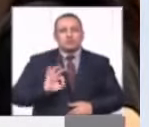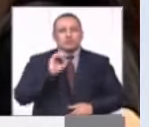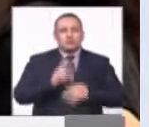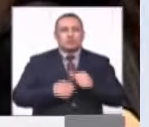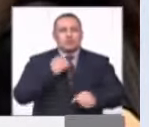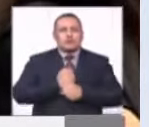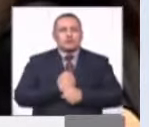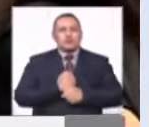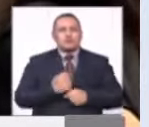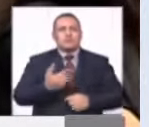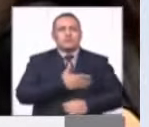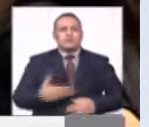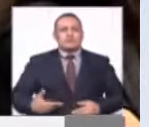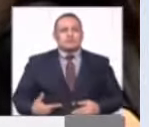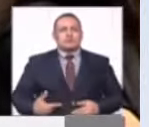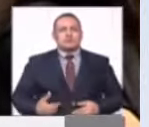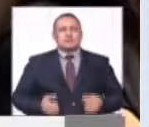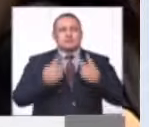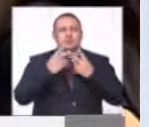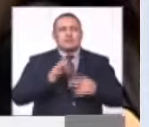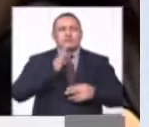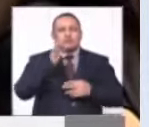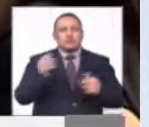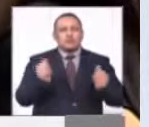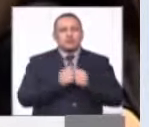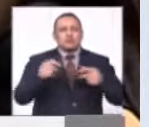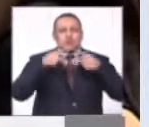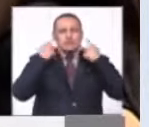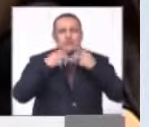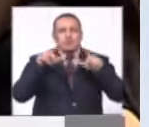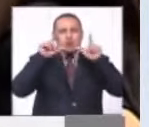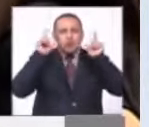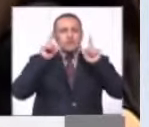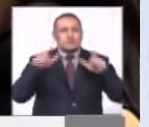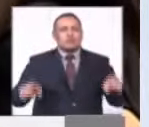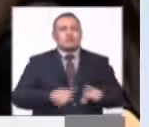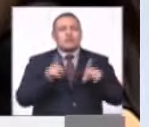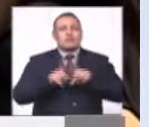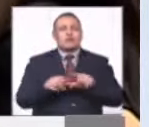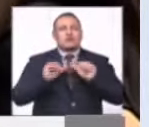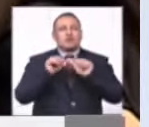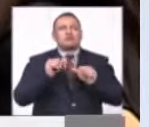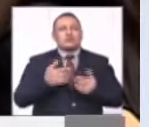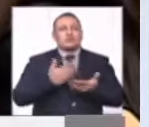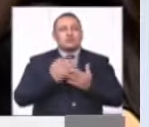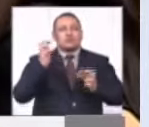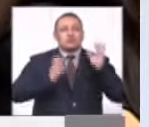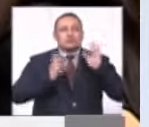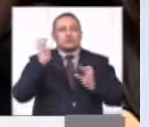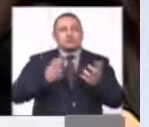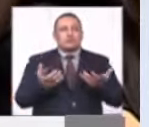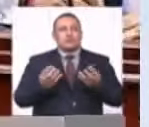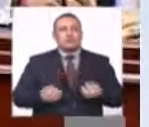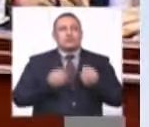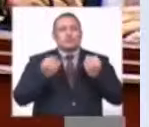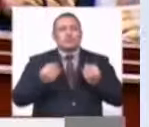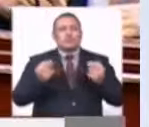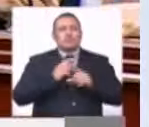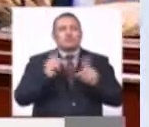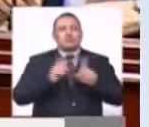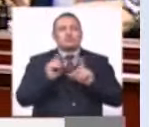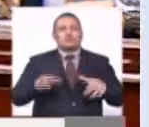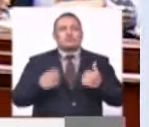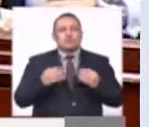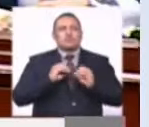año. Presidente, el futuro de la Amazonía loretana sigue con pronóstico trágico.